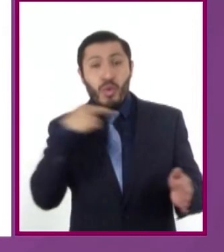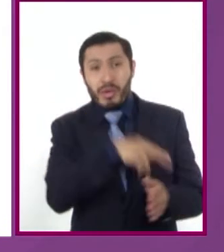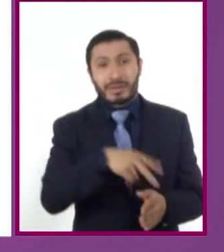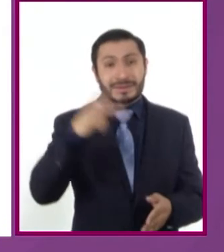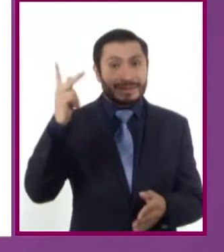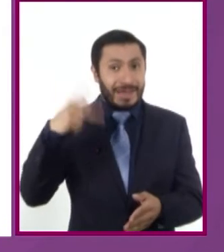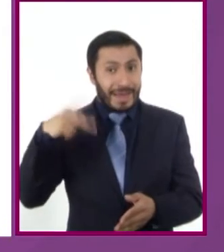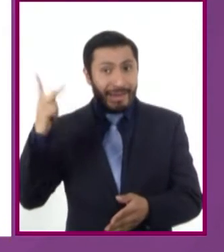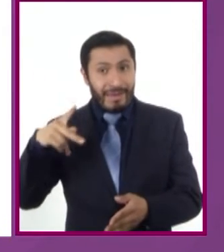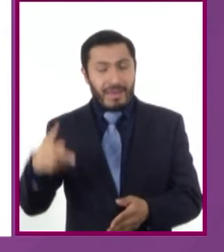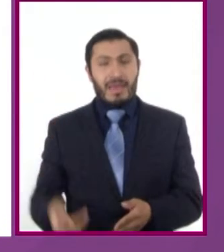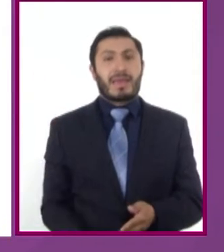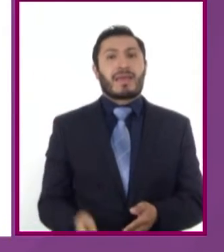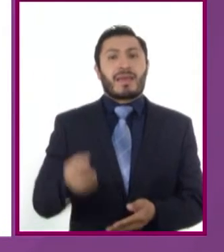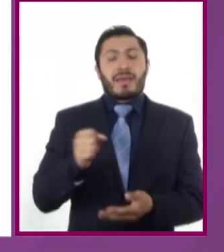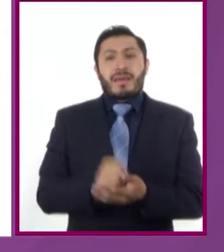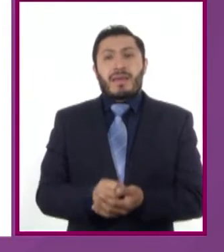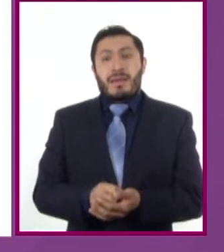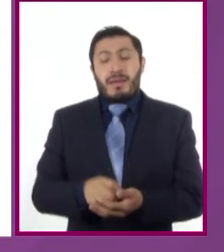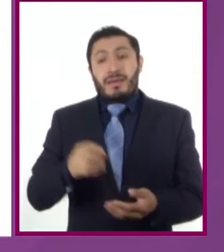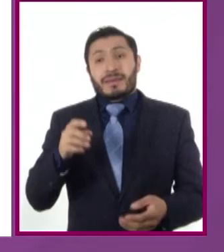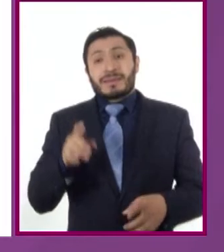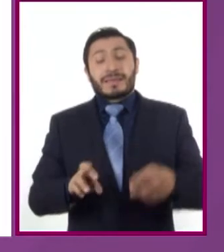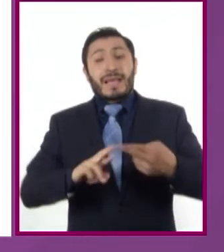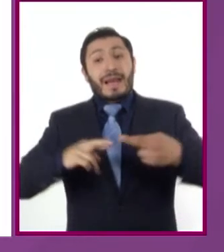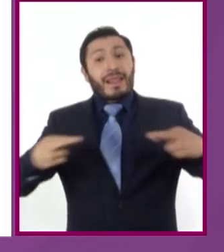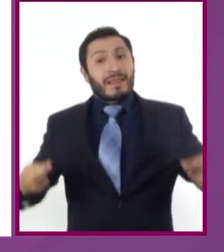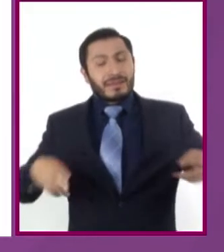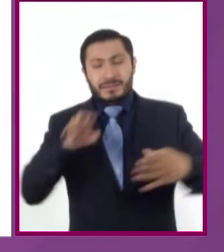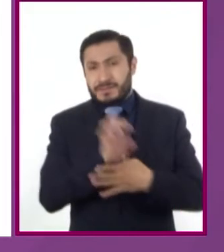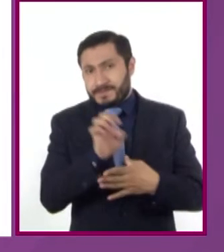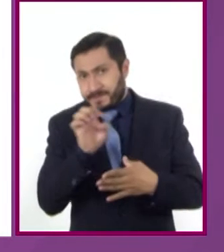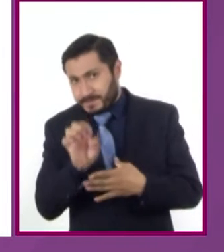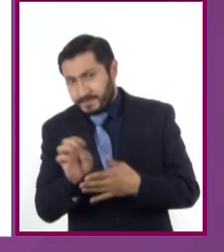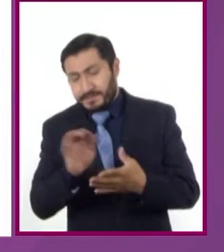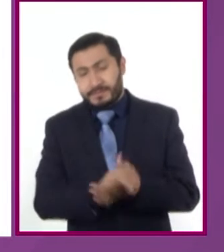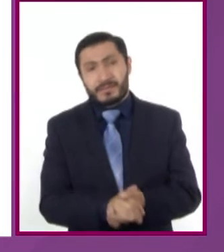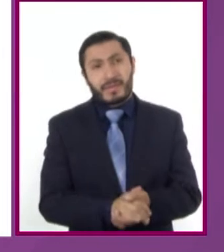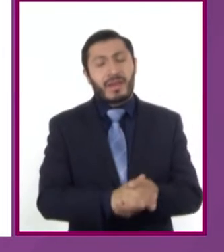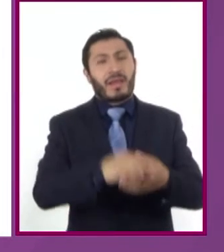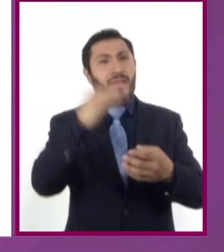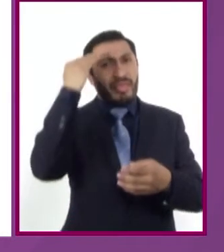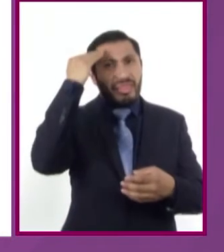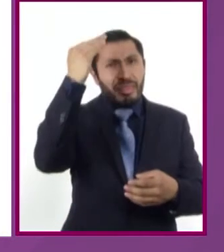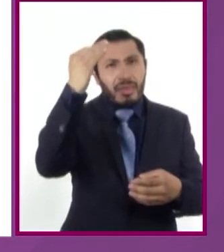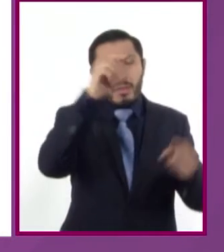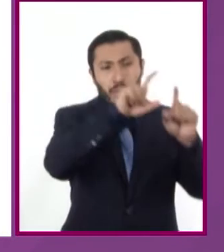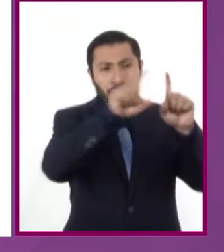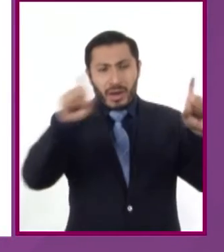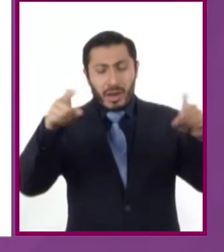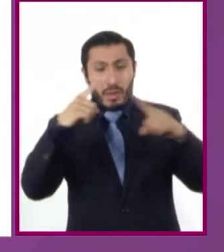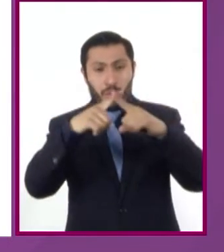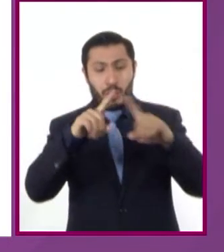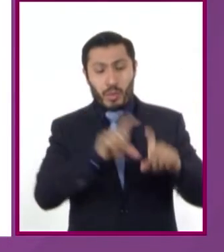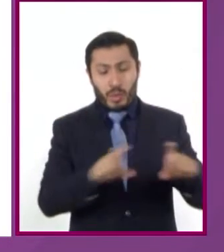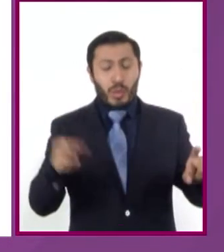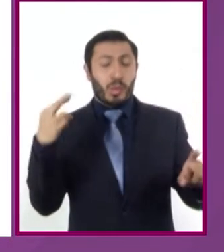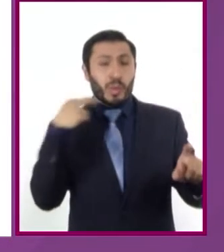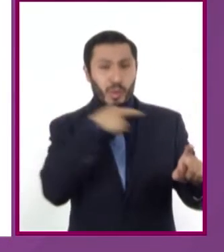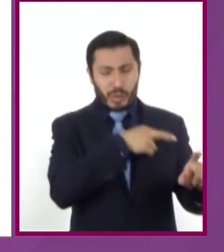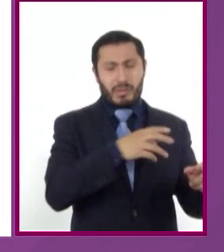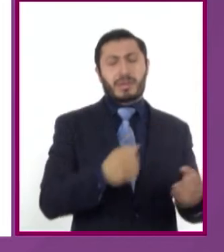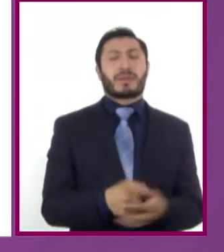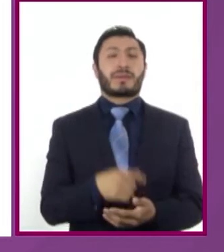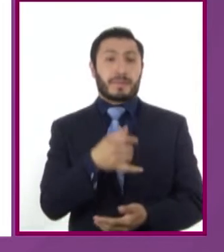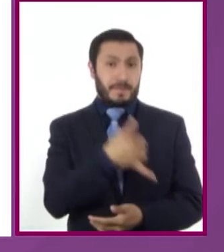constante de proporcionalidad. Entonces establecemos que cuando multiplicamos el tiempo de recorrido X por la rapidez del